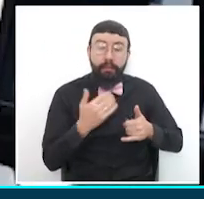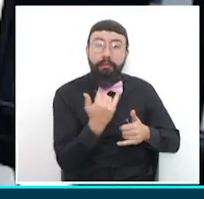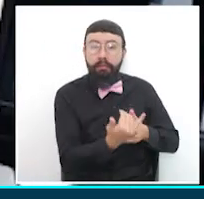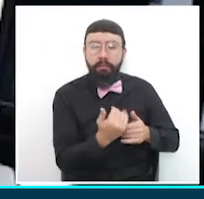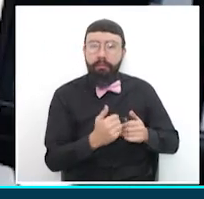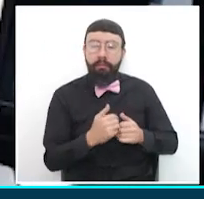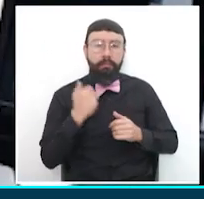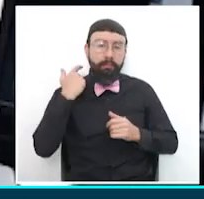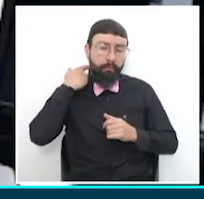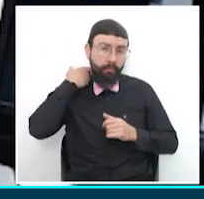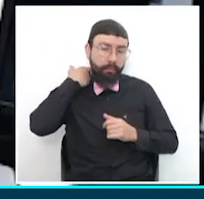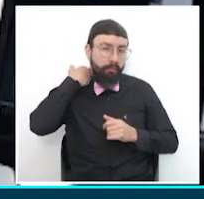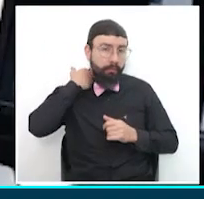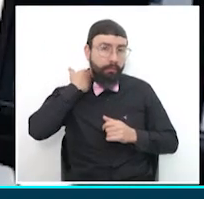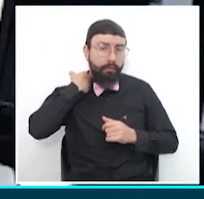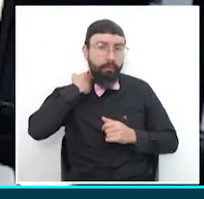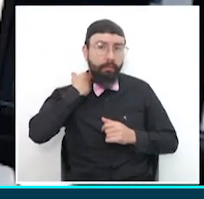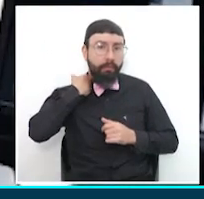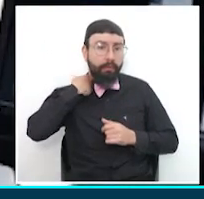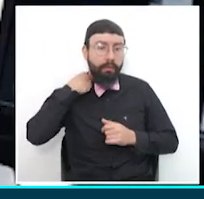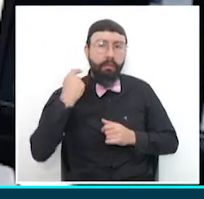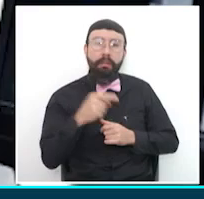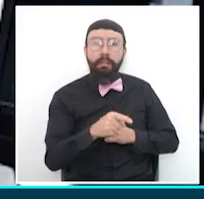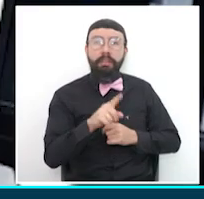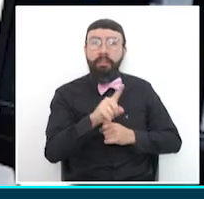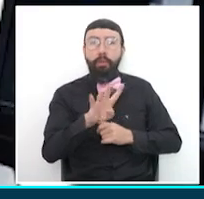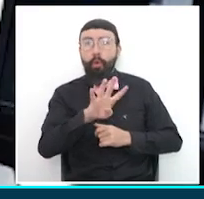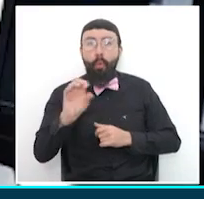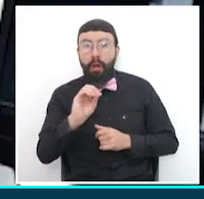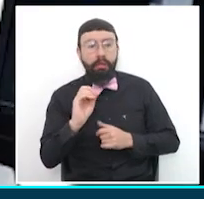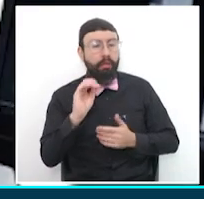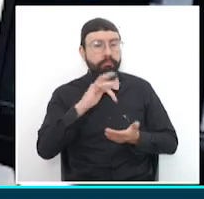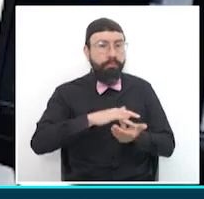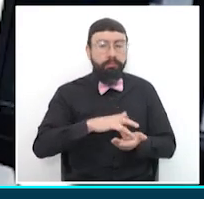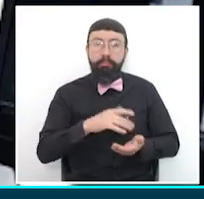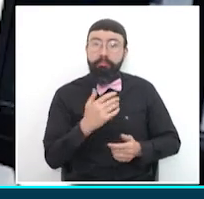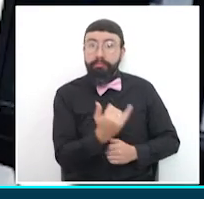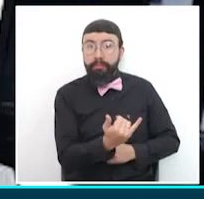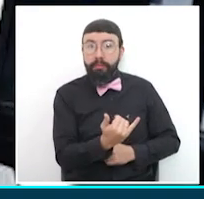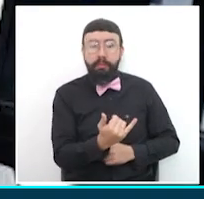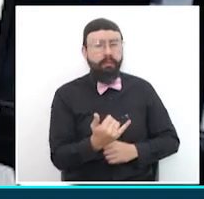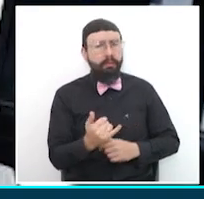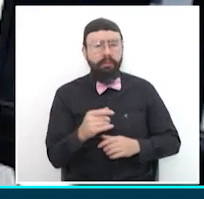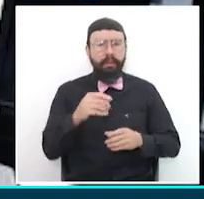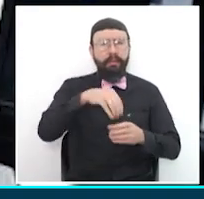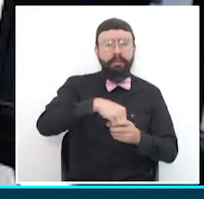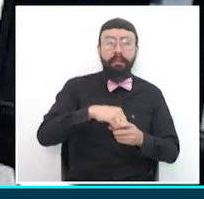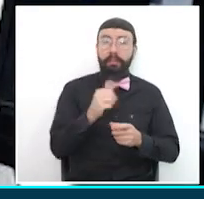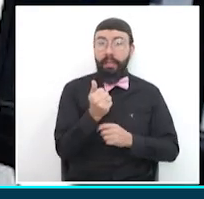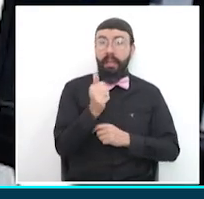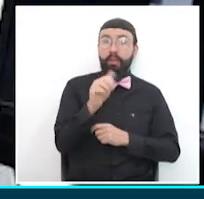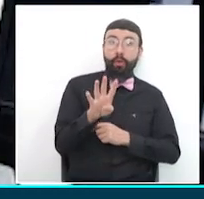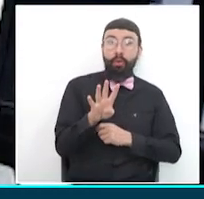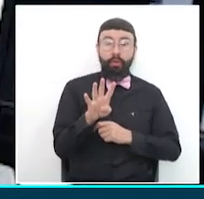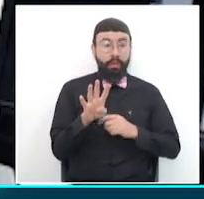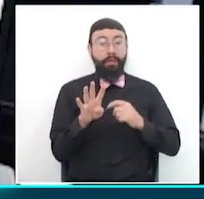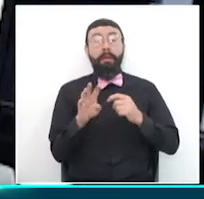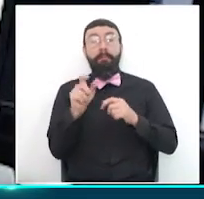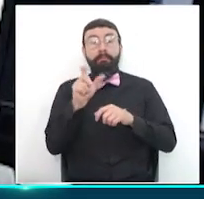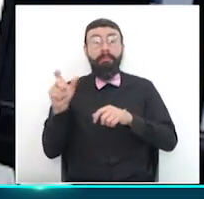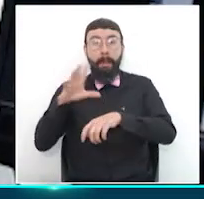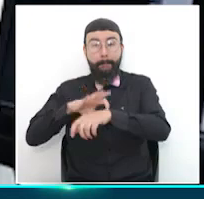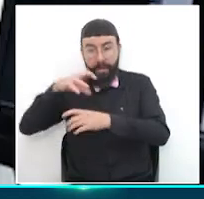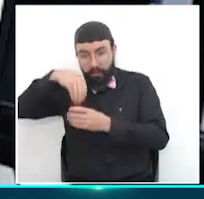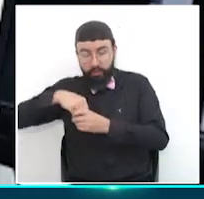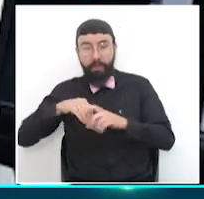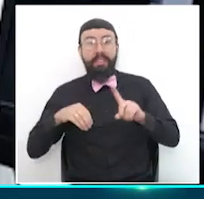debe existir más de 140 intensivistas por 1 millón de habitantes o 14 intensivistas por 100 mil habitantes. Caldas